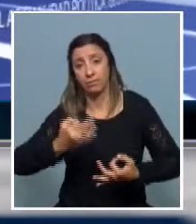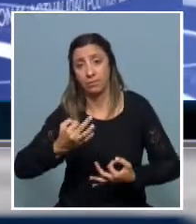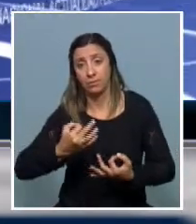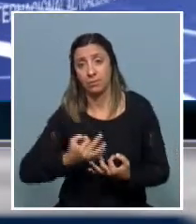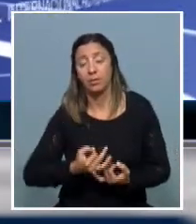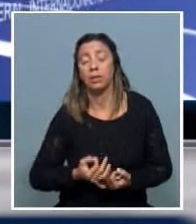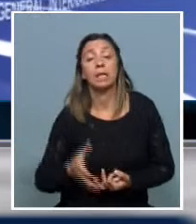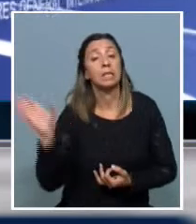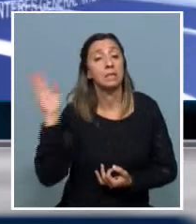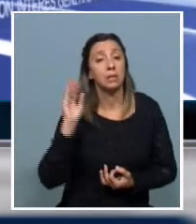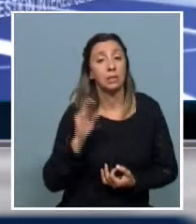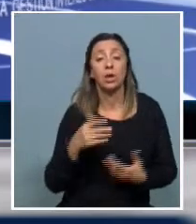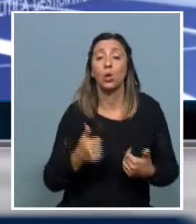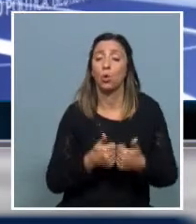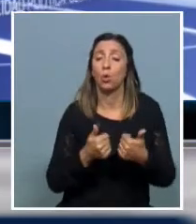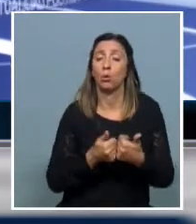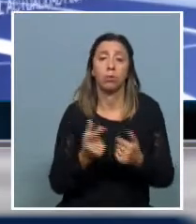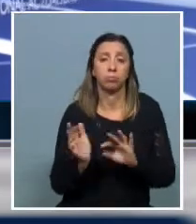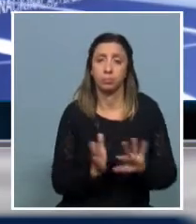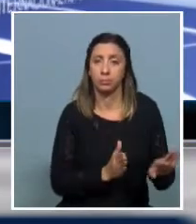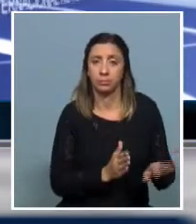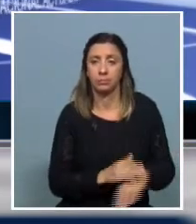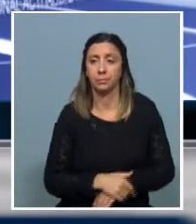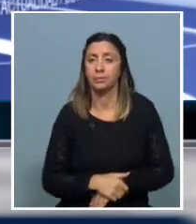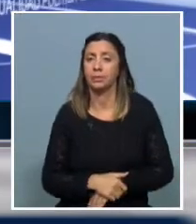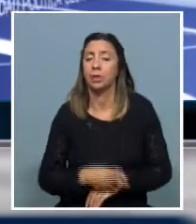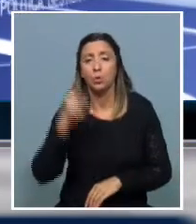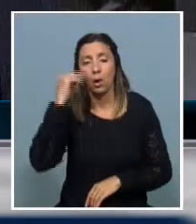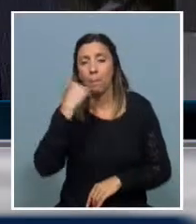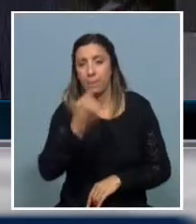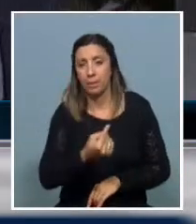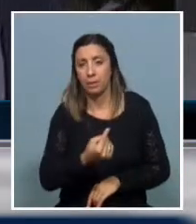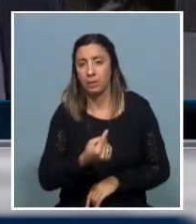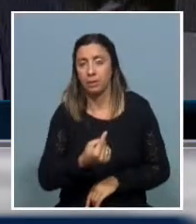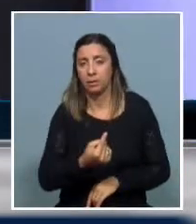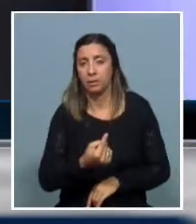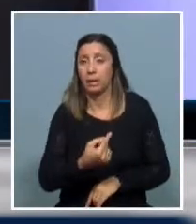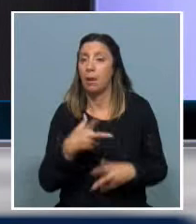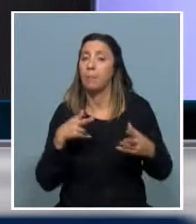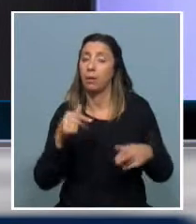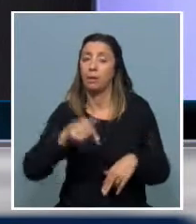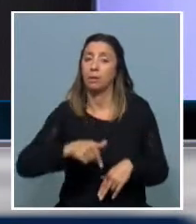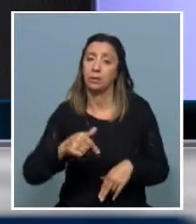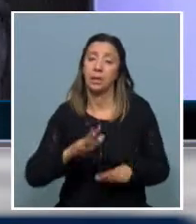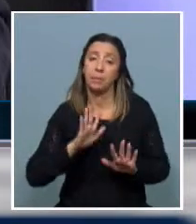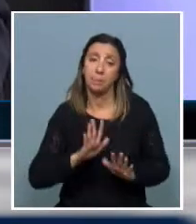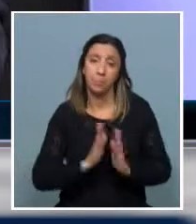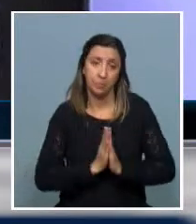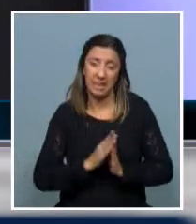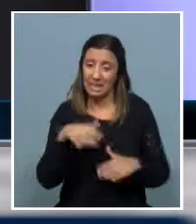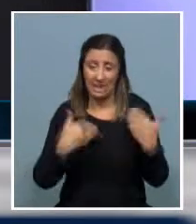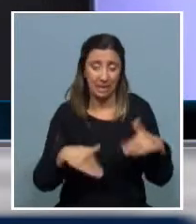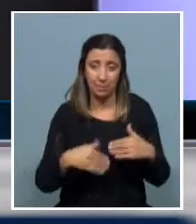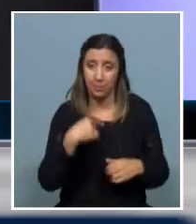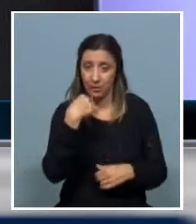una auditoría y si no, se desestima. Bien, tengo 9 preguntas que hacerle. Y me tengo que ir a una pausa, así que le voy a pedir como muy